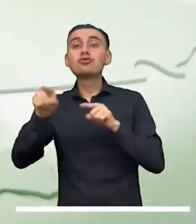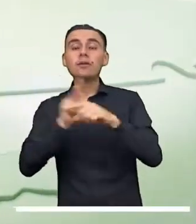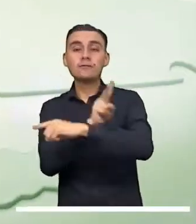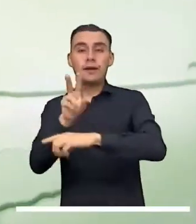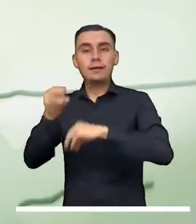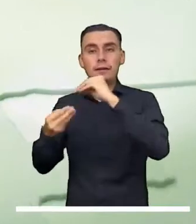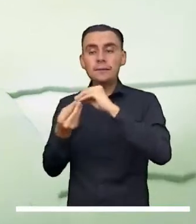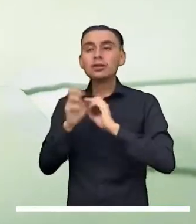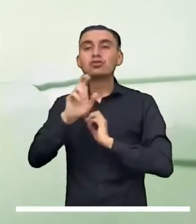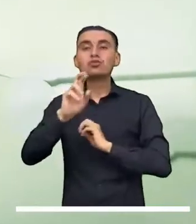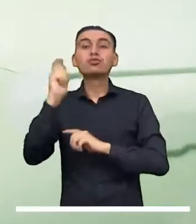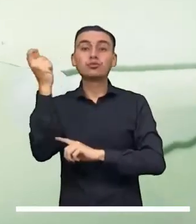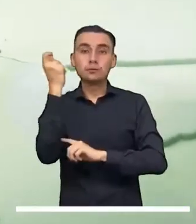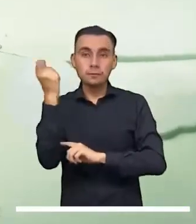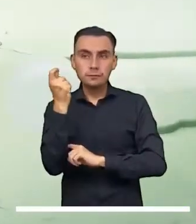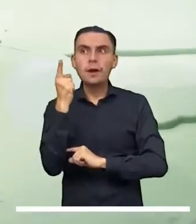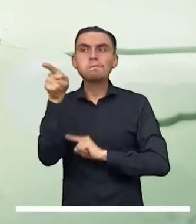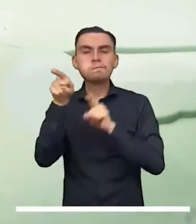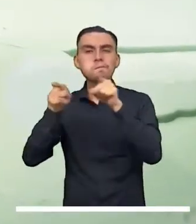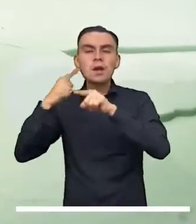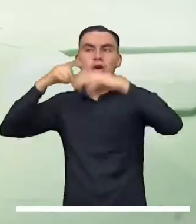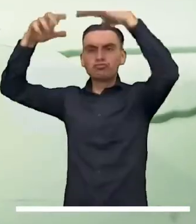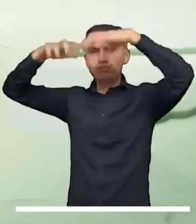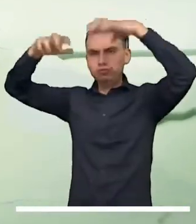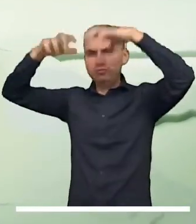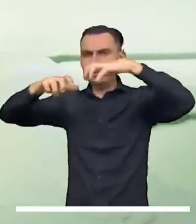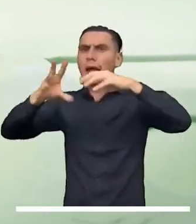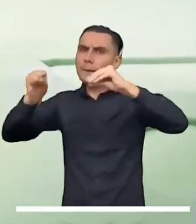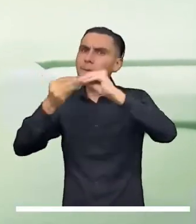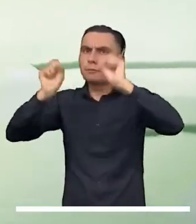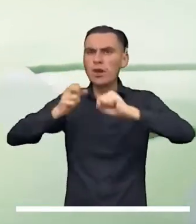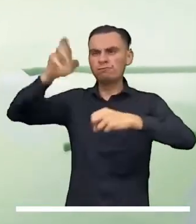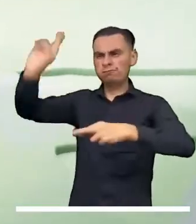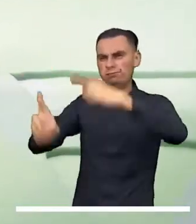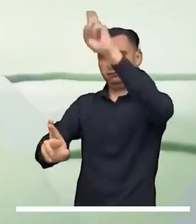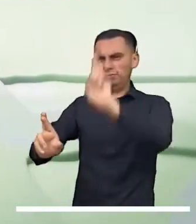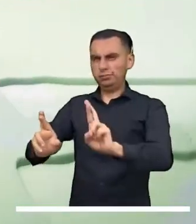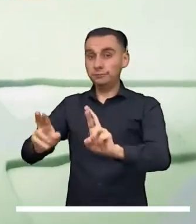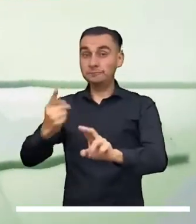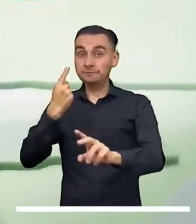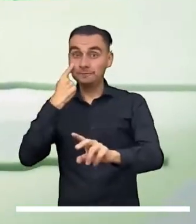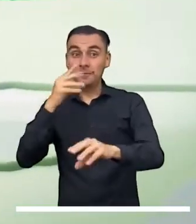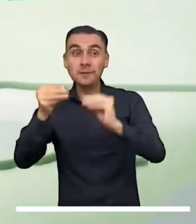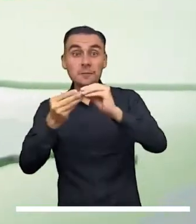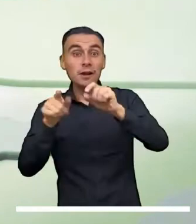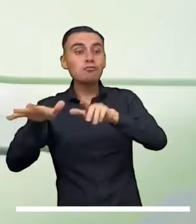pronósticos anuncian lluvias ligeras en Arauca, norte de Casanare y oriente de Vichada.